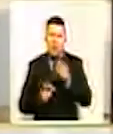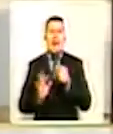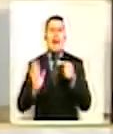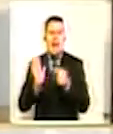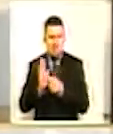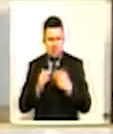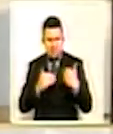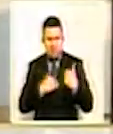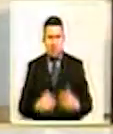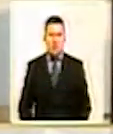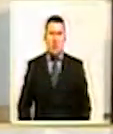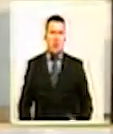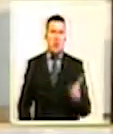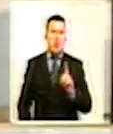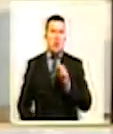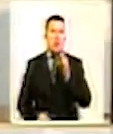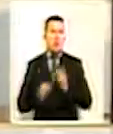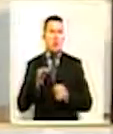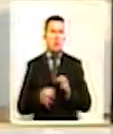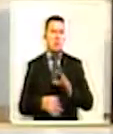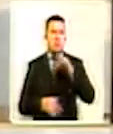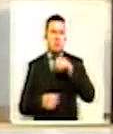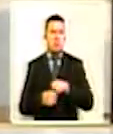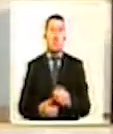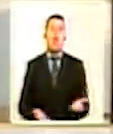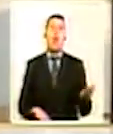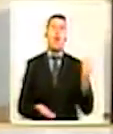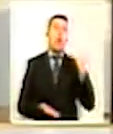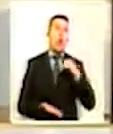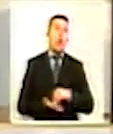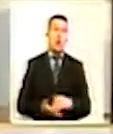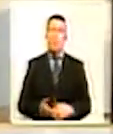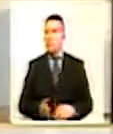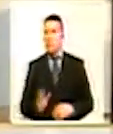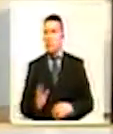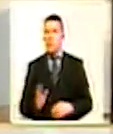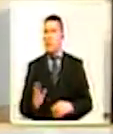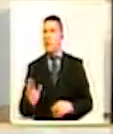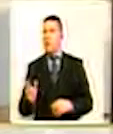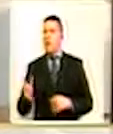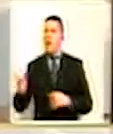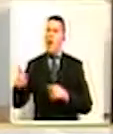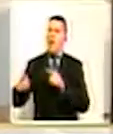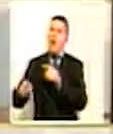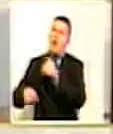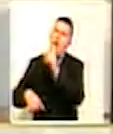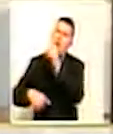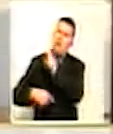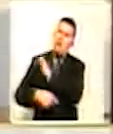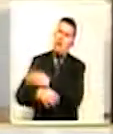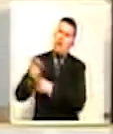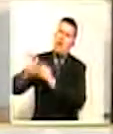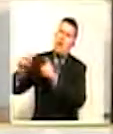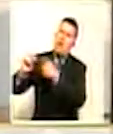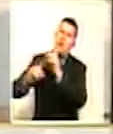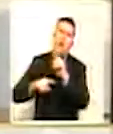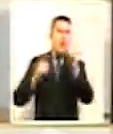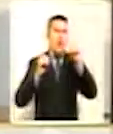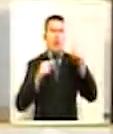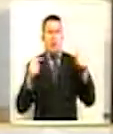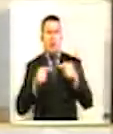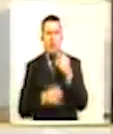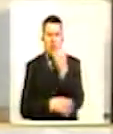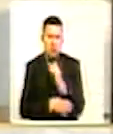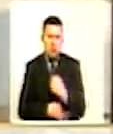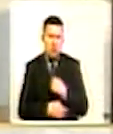ya me refería. No una reforma judicial que otra vez pretenda meterle el bisturí a las grandes estructuras del Poder Judicial